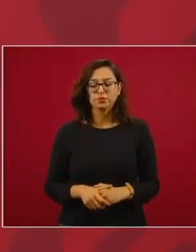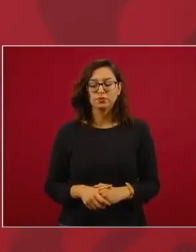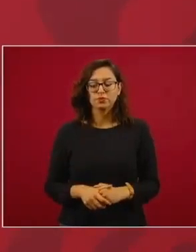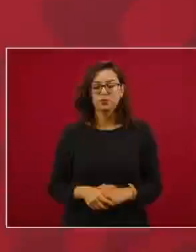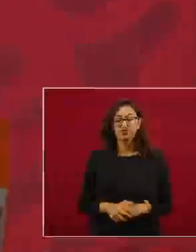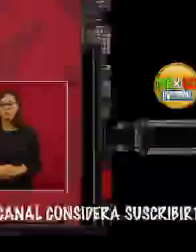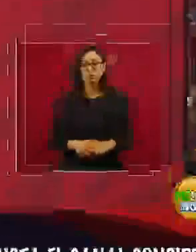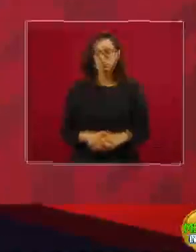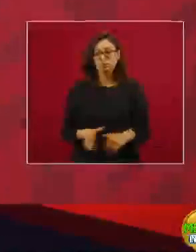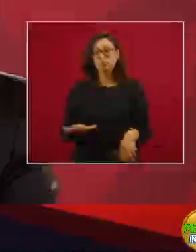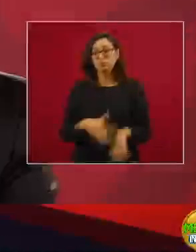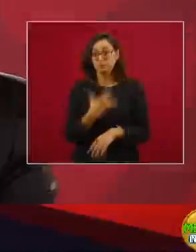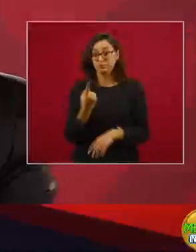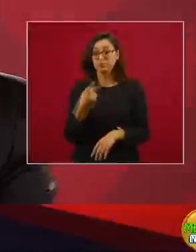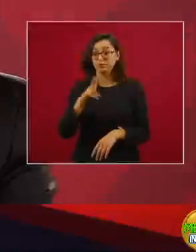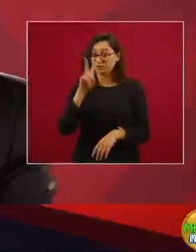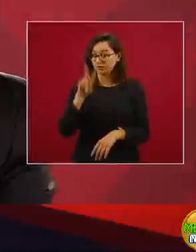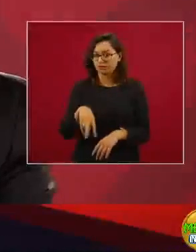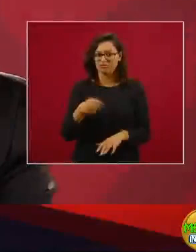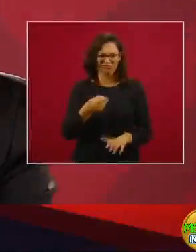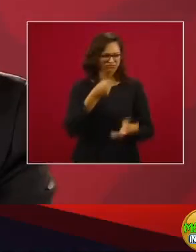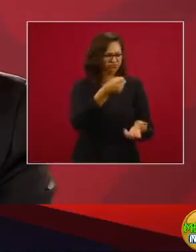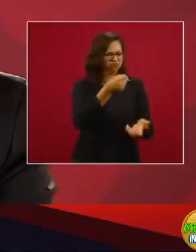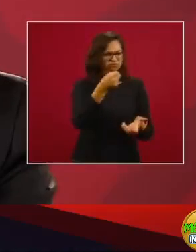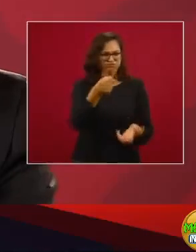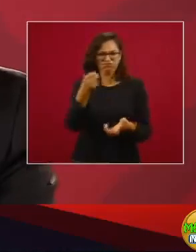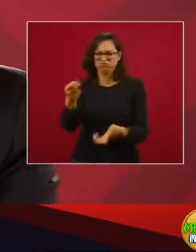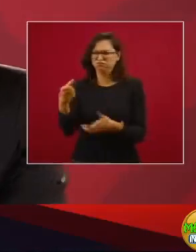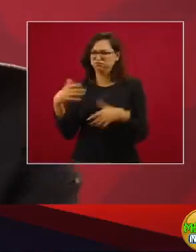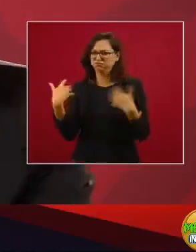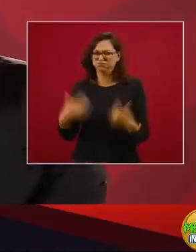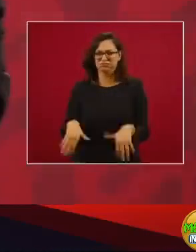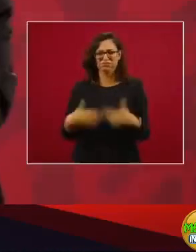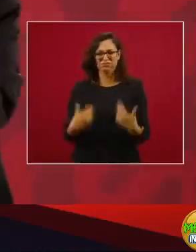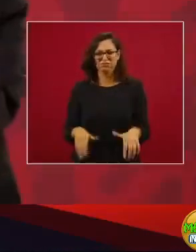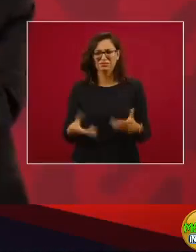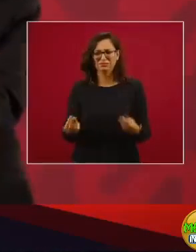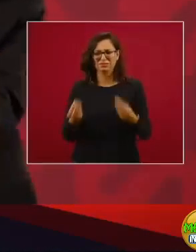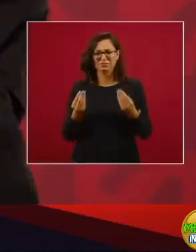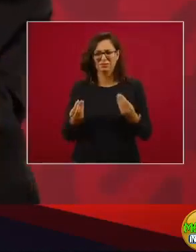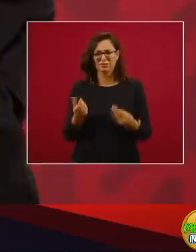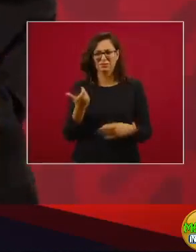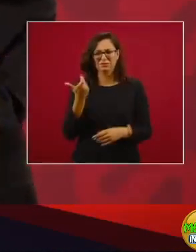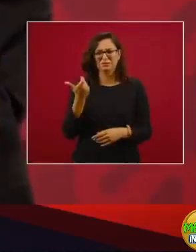porque sí es bastante dinero. Son como